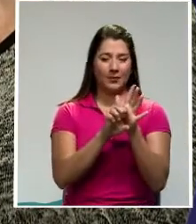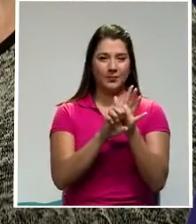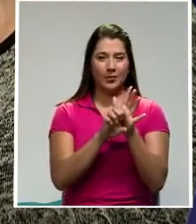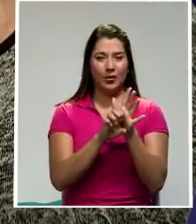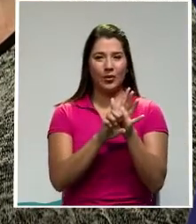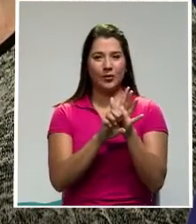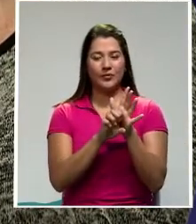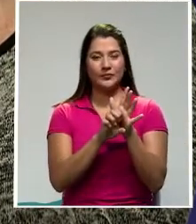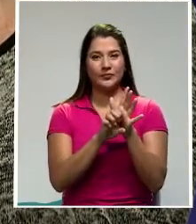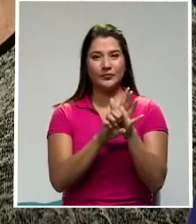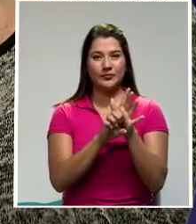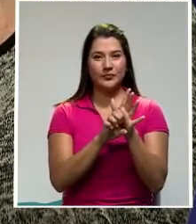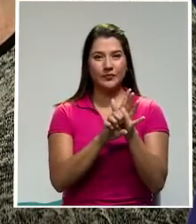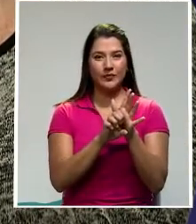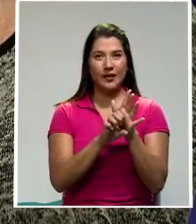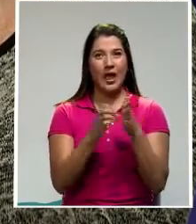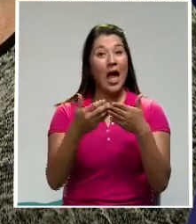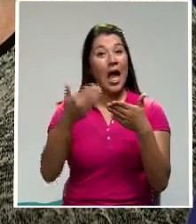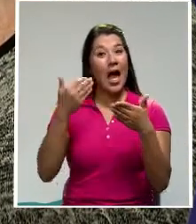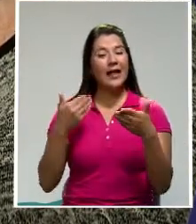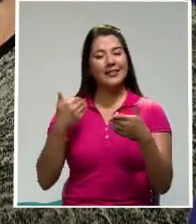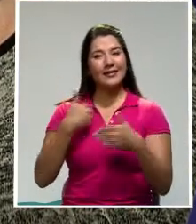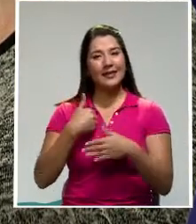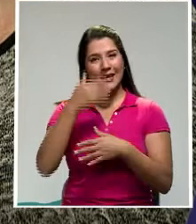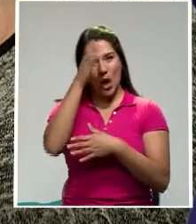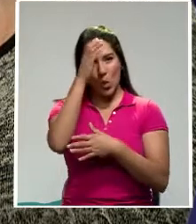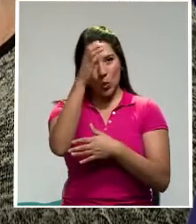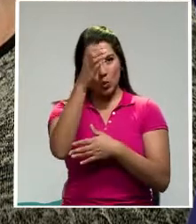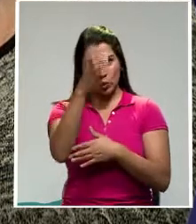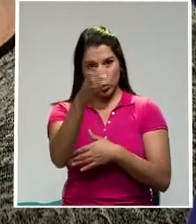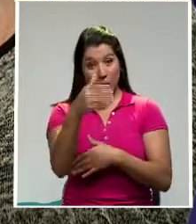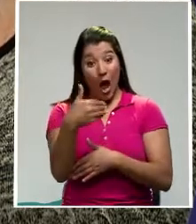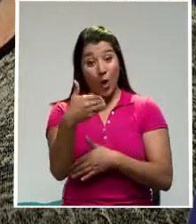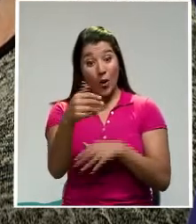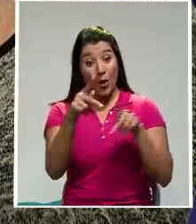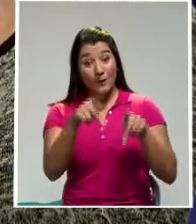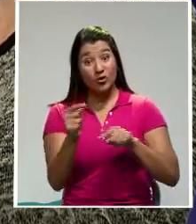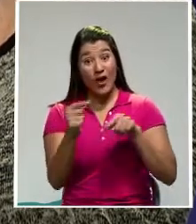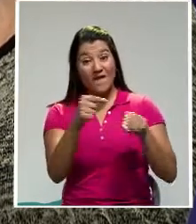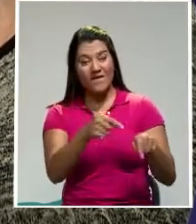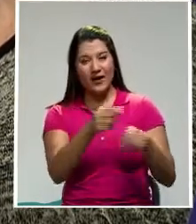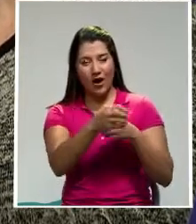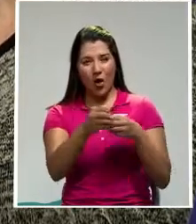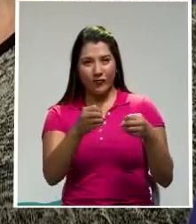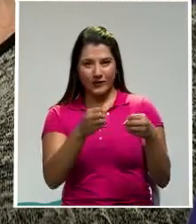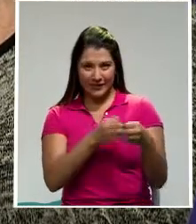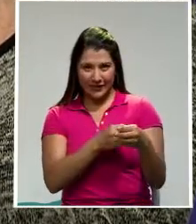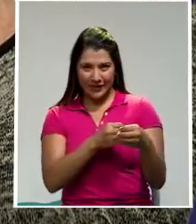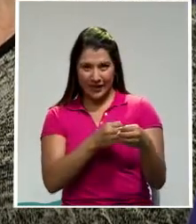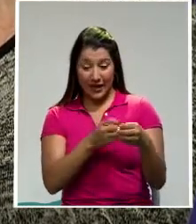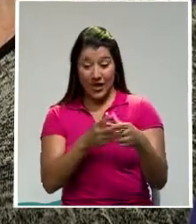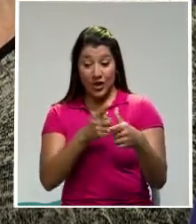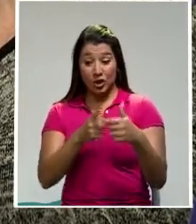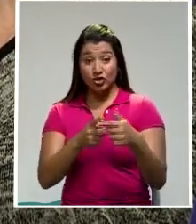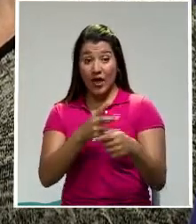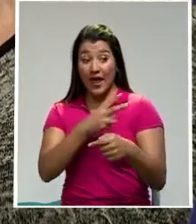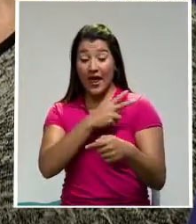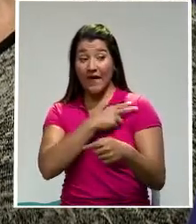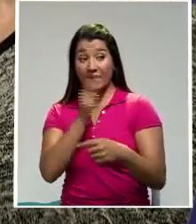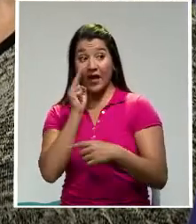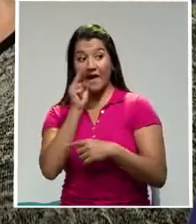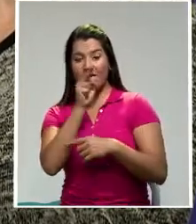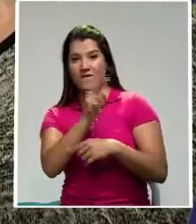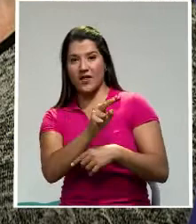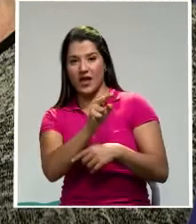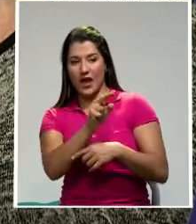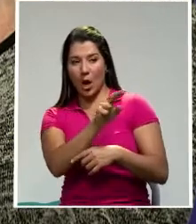una cultura en la presencia física del trabajo, en donde yo estoy viendo